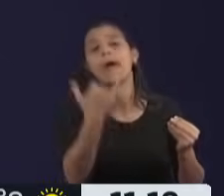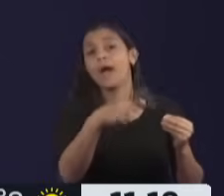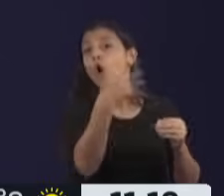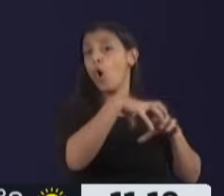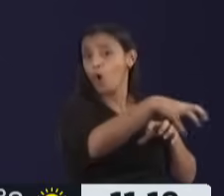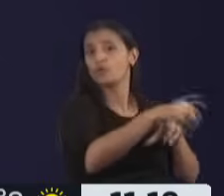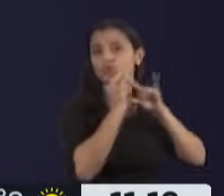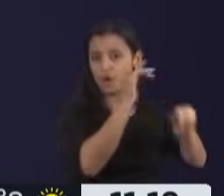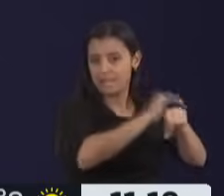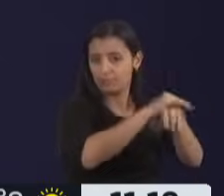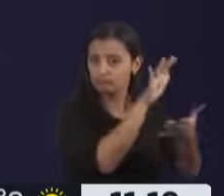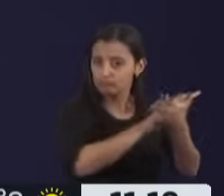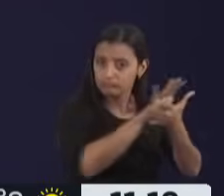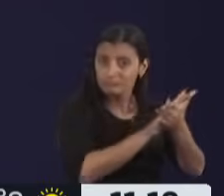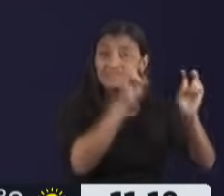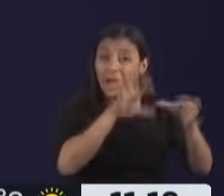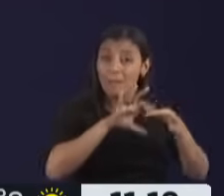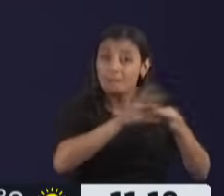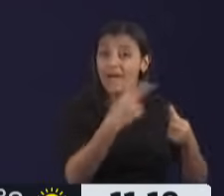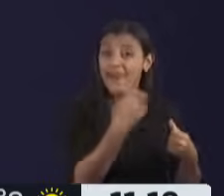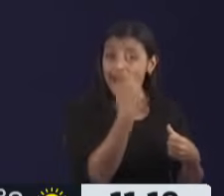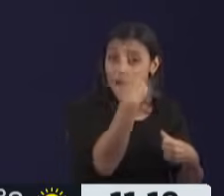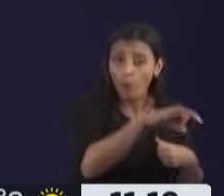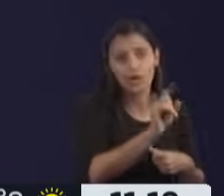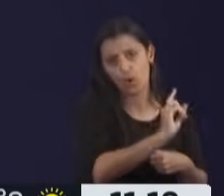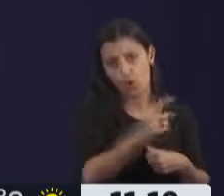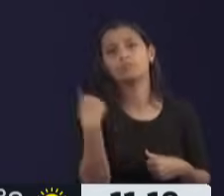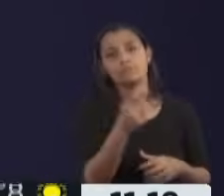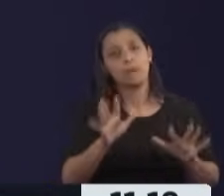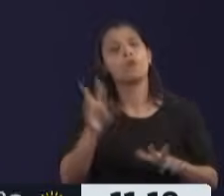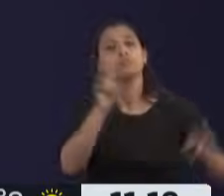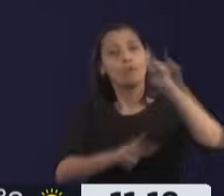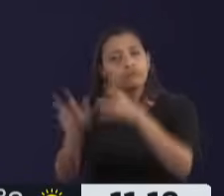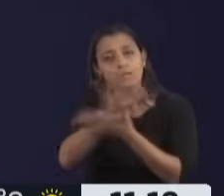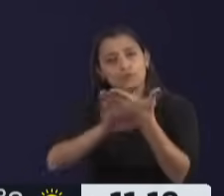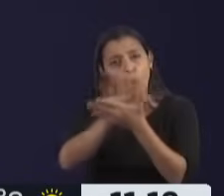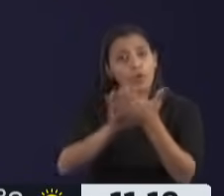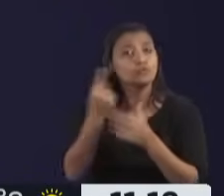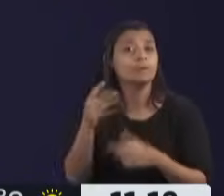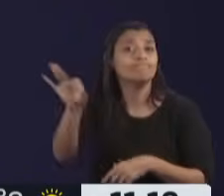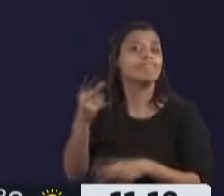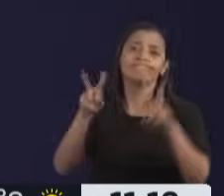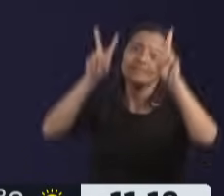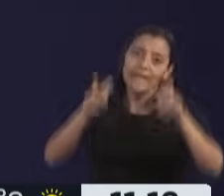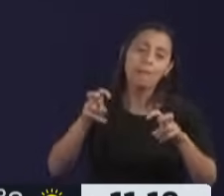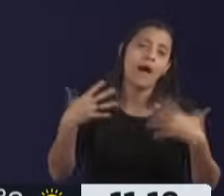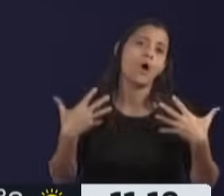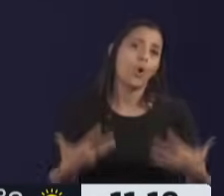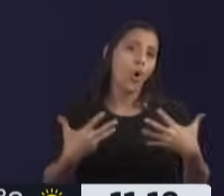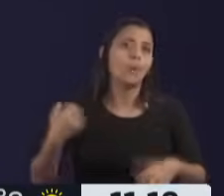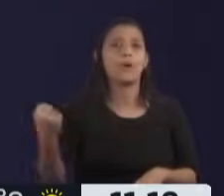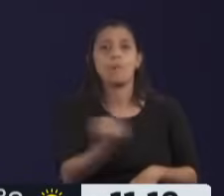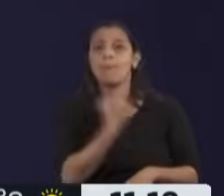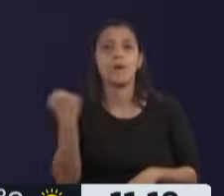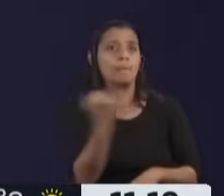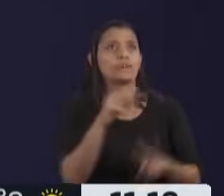ámbitos también, no solo en el energético, tratando de solucionar un tema que es por supuesto